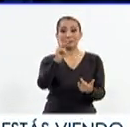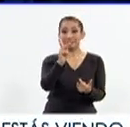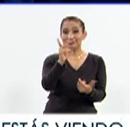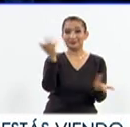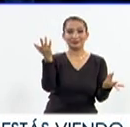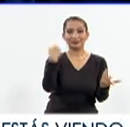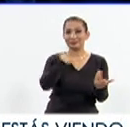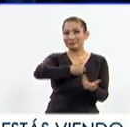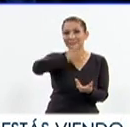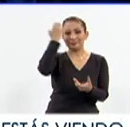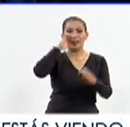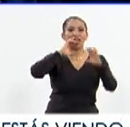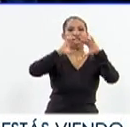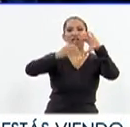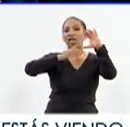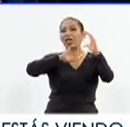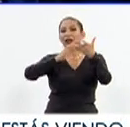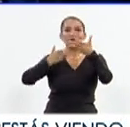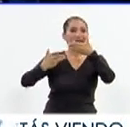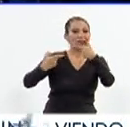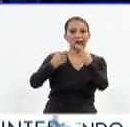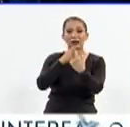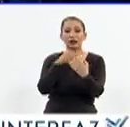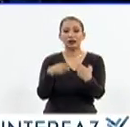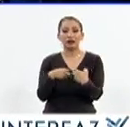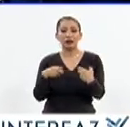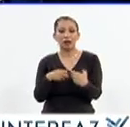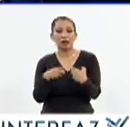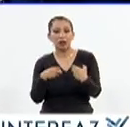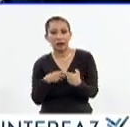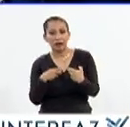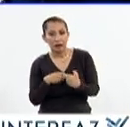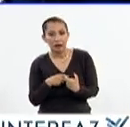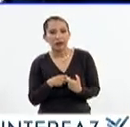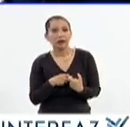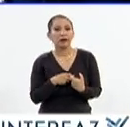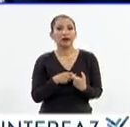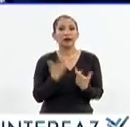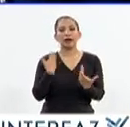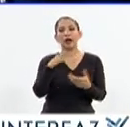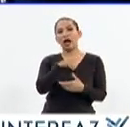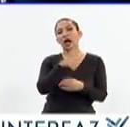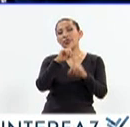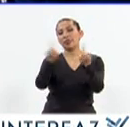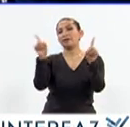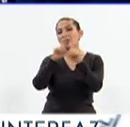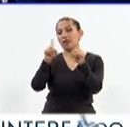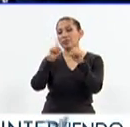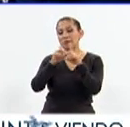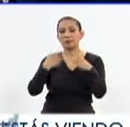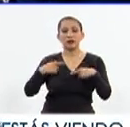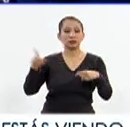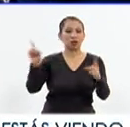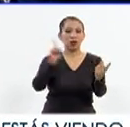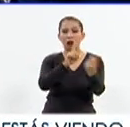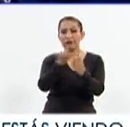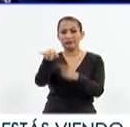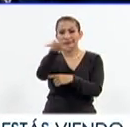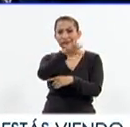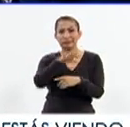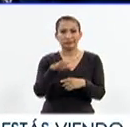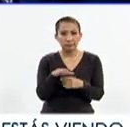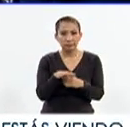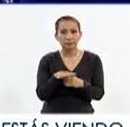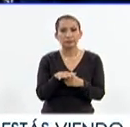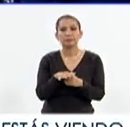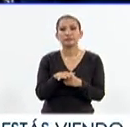entonces no me entendían y yo así muy nerviosa, y luego hay mucha diversidad en cuanto a las